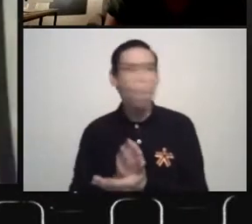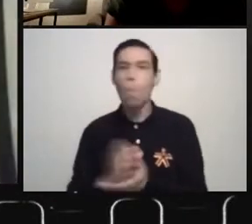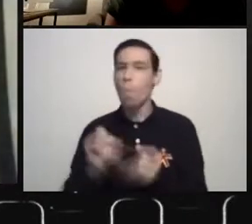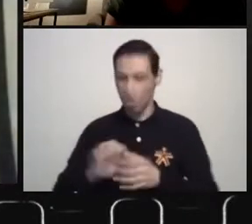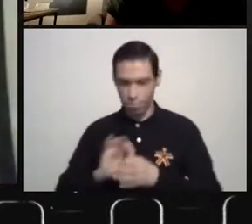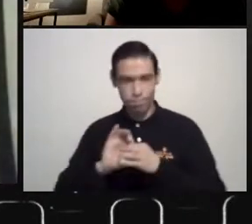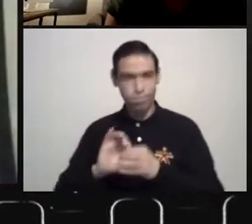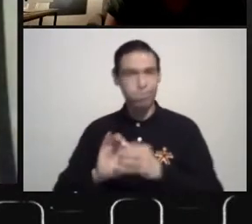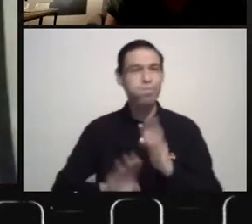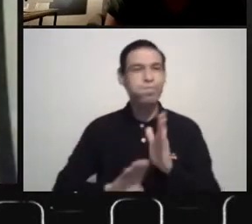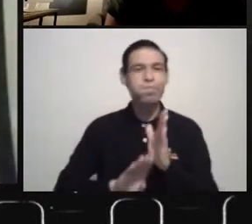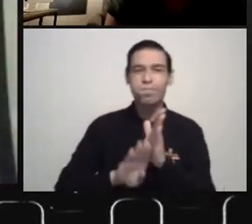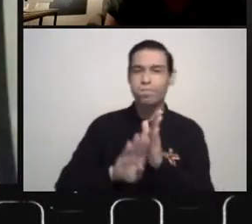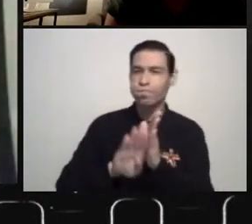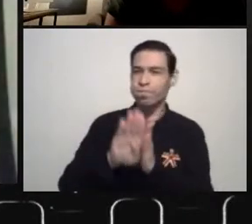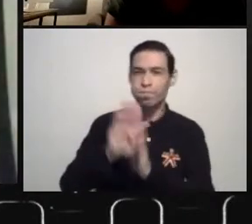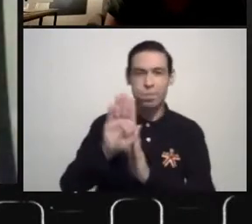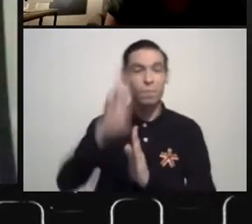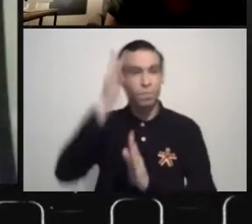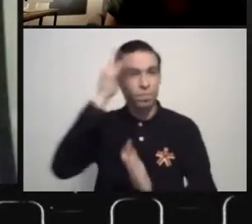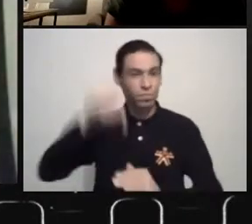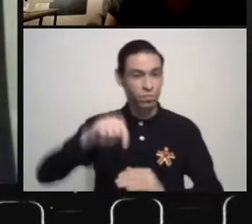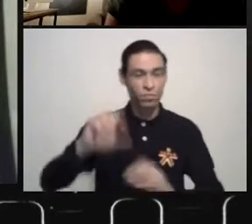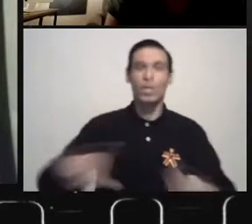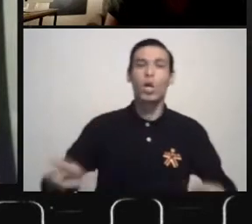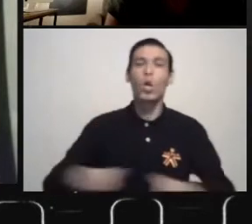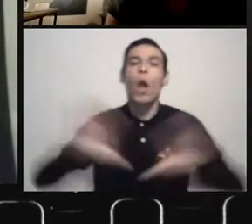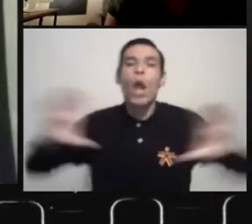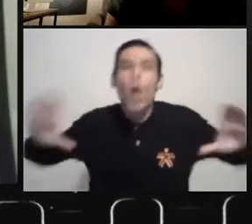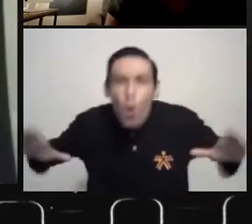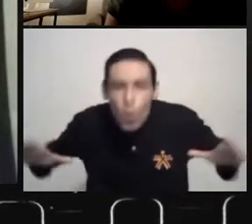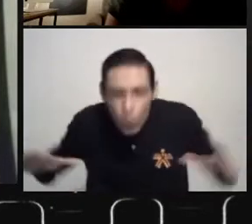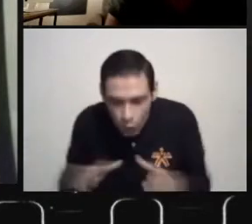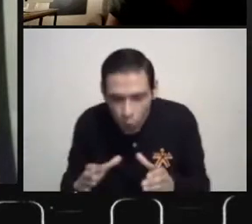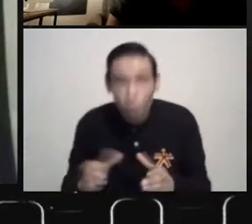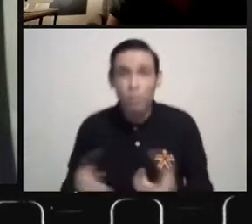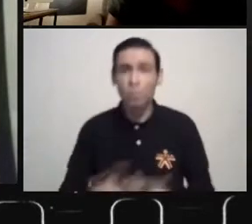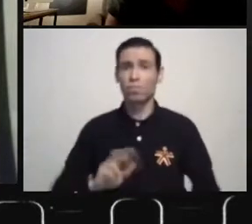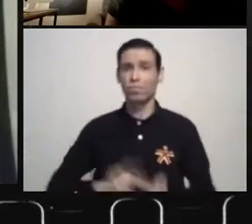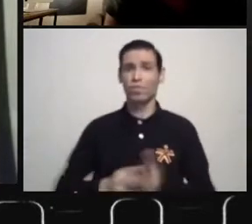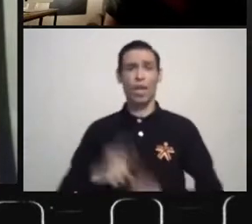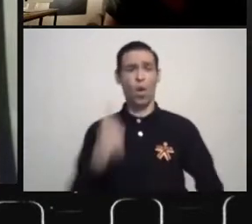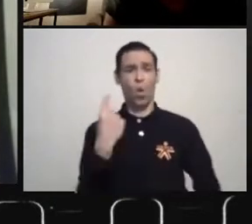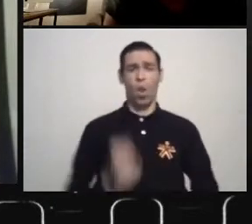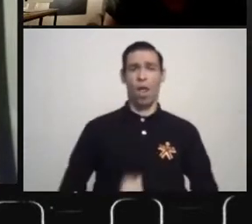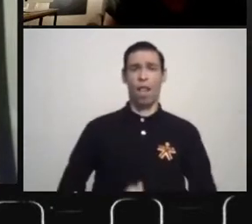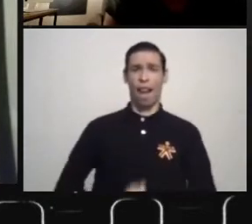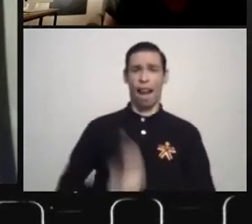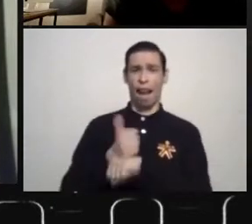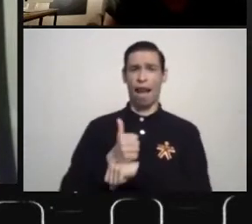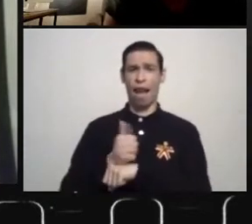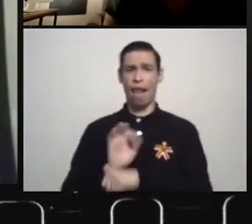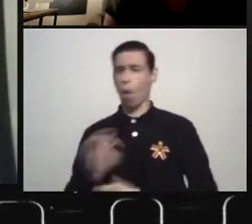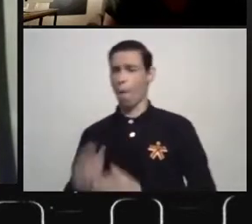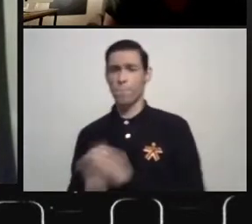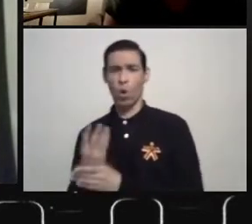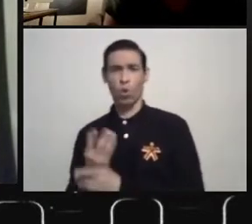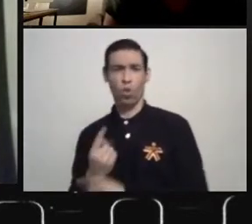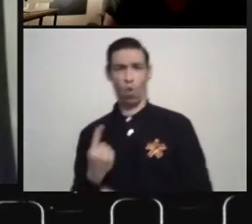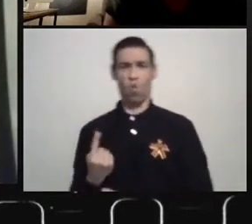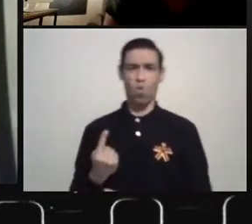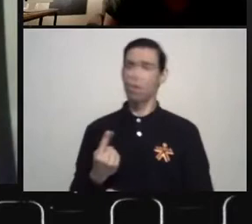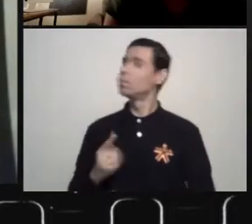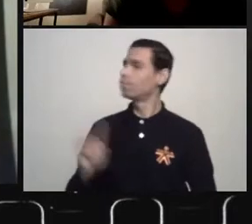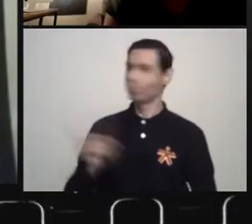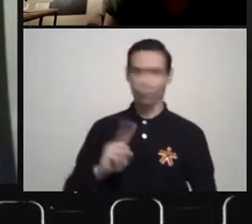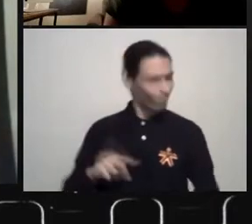equipo. Esto no es la obra del director, ni del actor, ni del productor. Esto es una cosa de absoluto equipo. O sea, esto no se puede